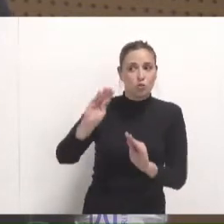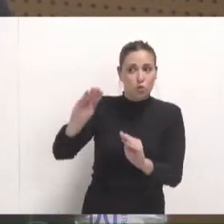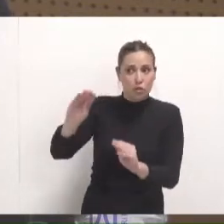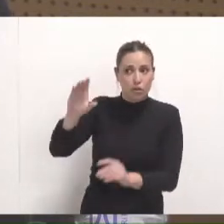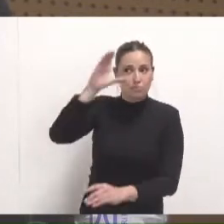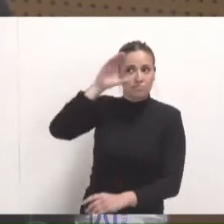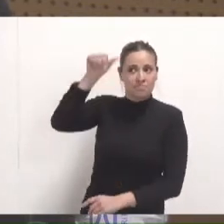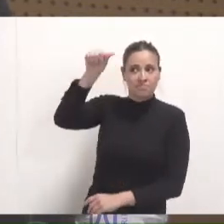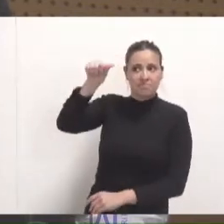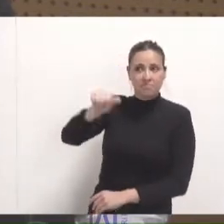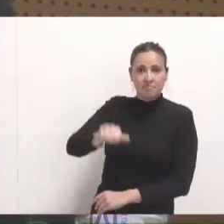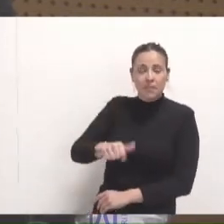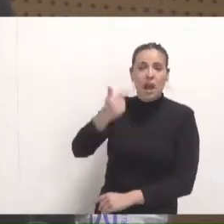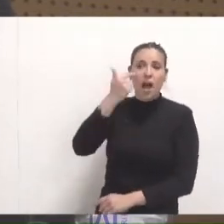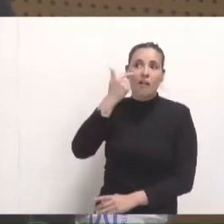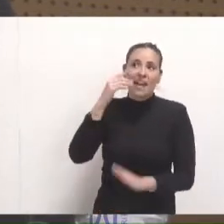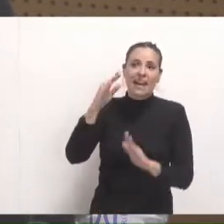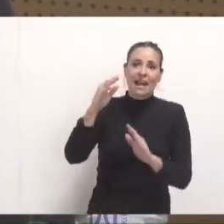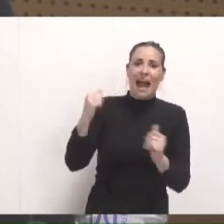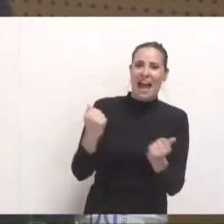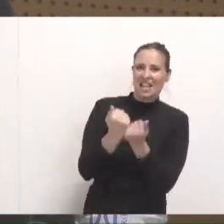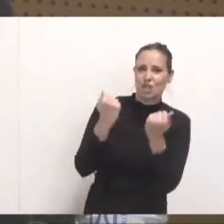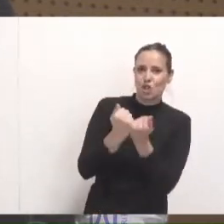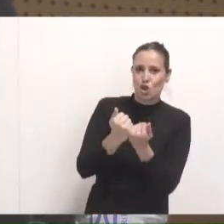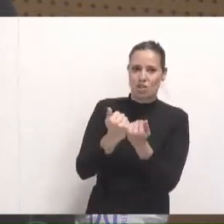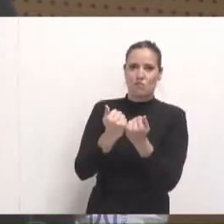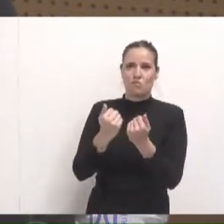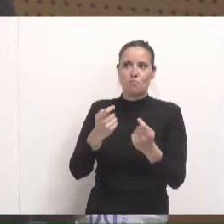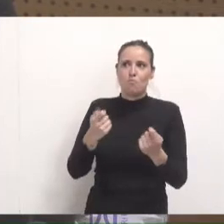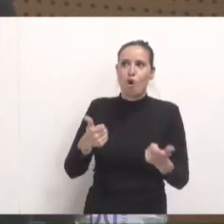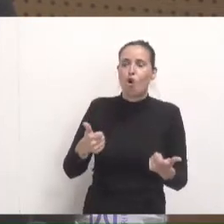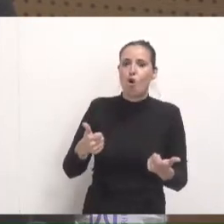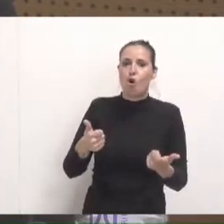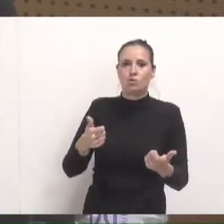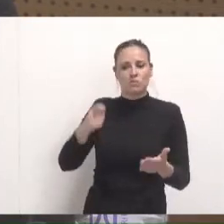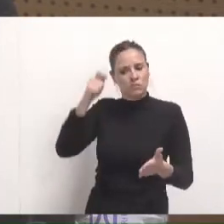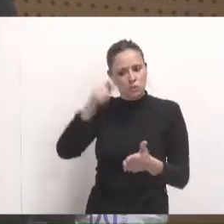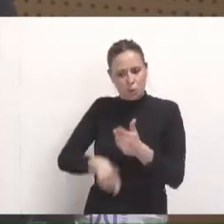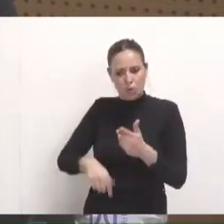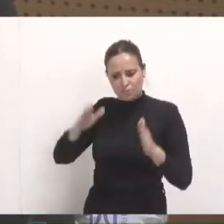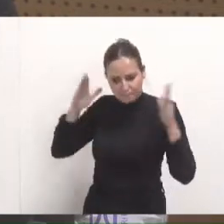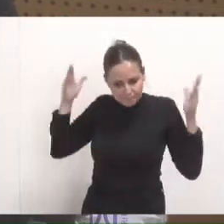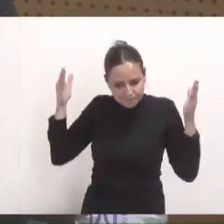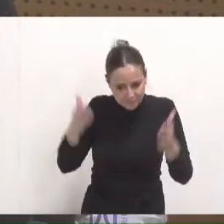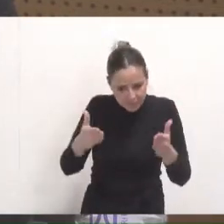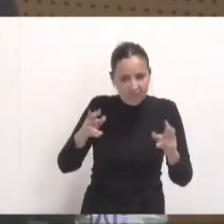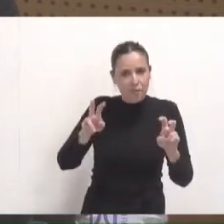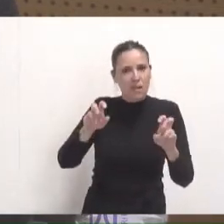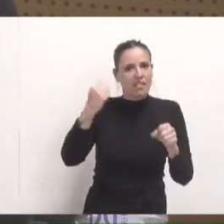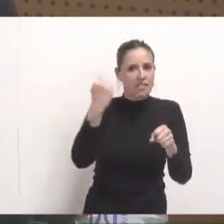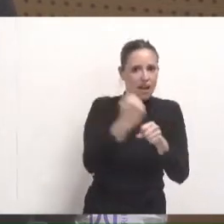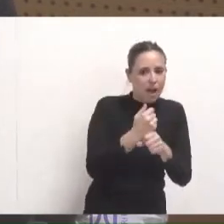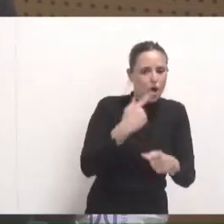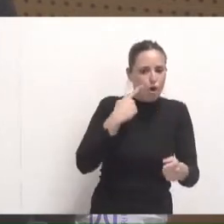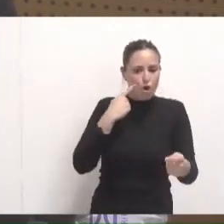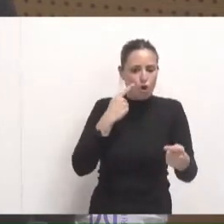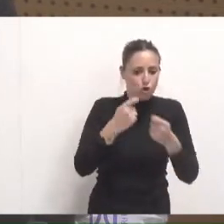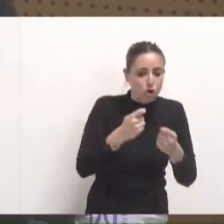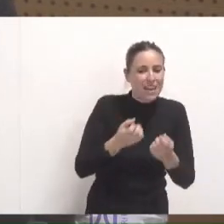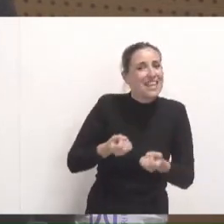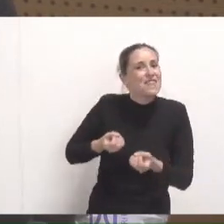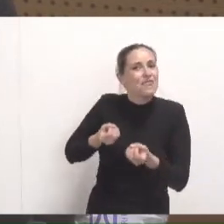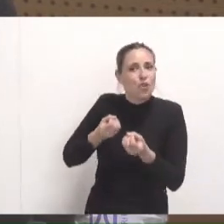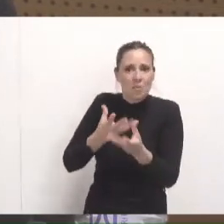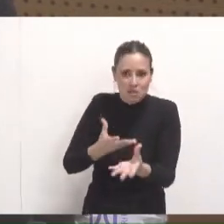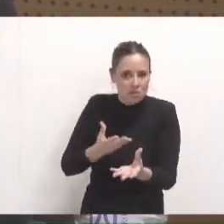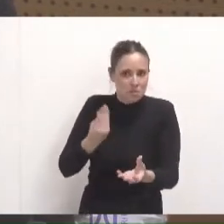Algunas acciones, yo creo que más contundentes en lo que tiene que ver con el trabajo, con el control, con la información, con todas